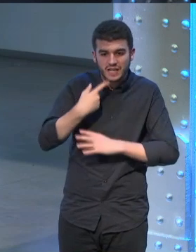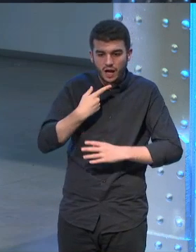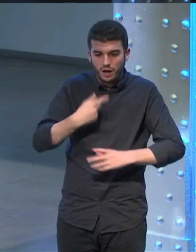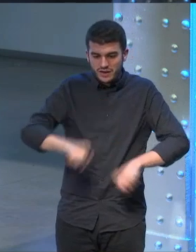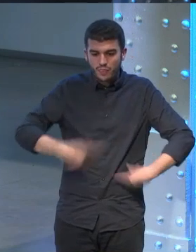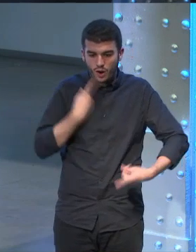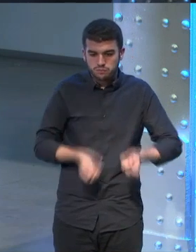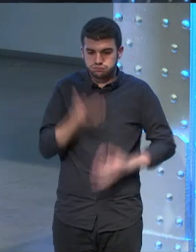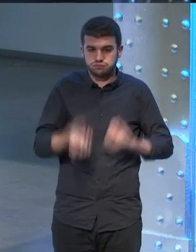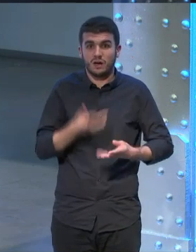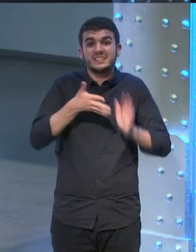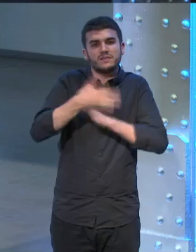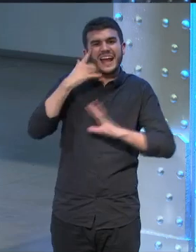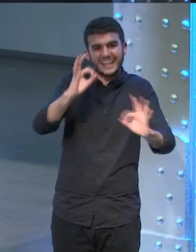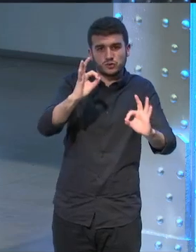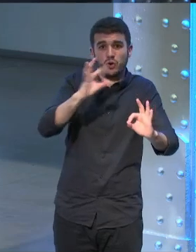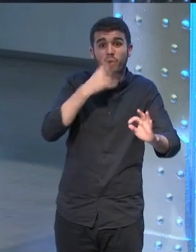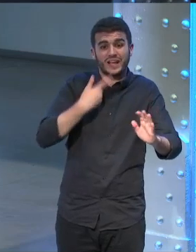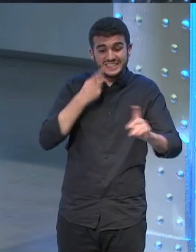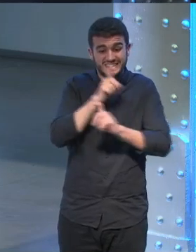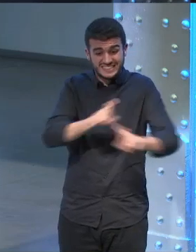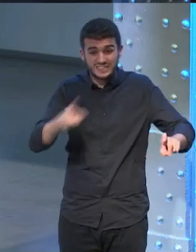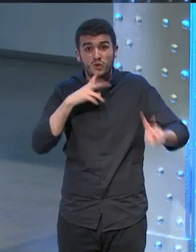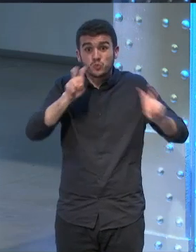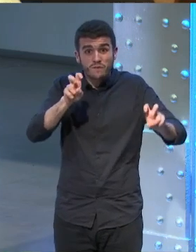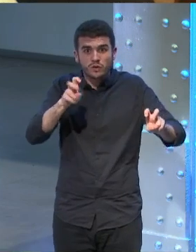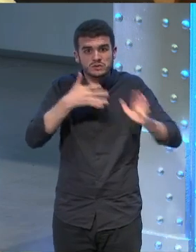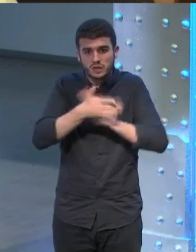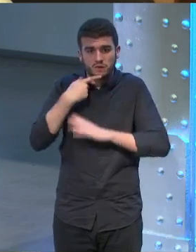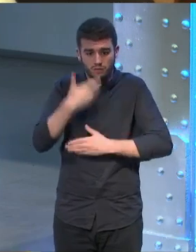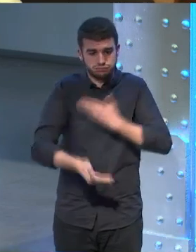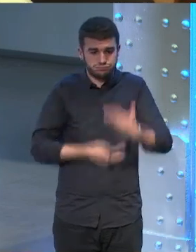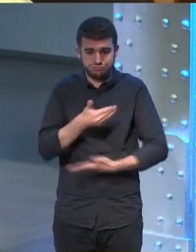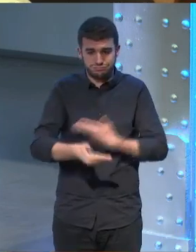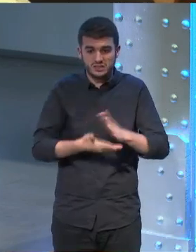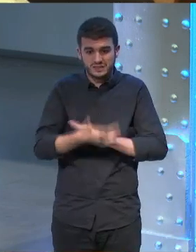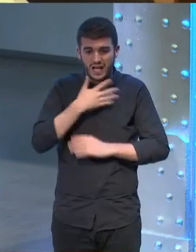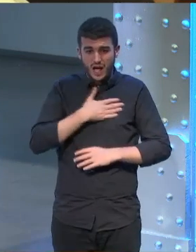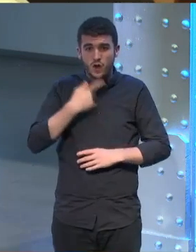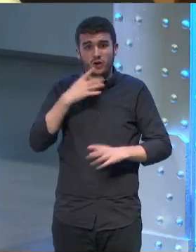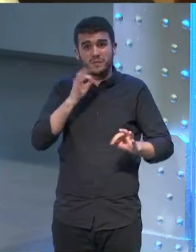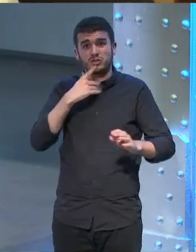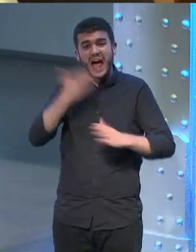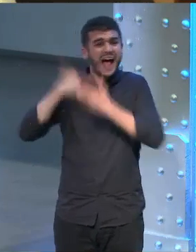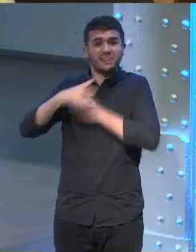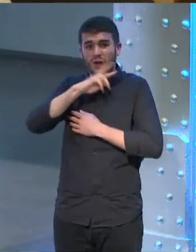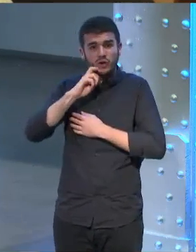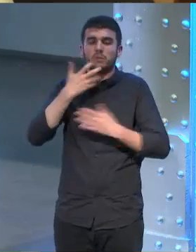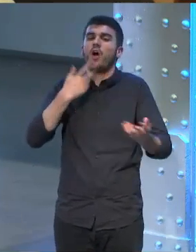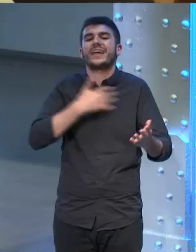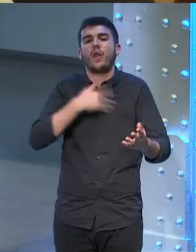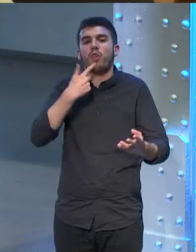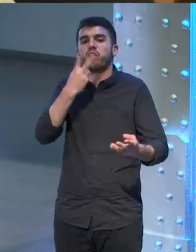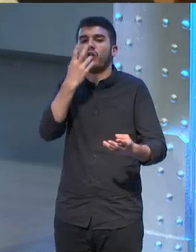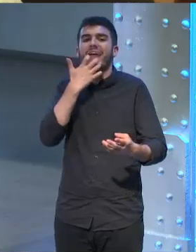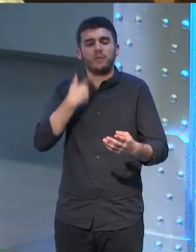los educadores tenemos un riesgo. Si no educamos en valores nuevos, estamos educando, aunque no queramos, en valores antiguos. Dos ejemplos